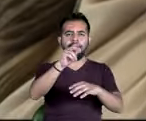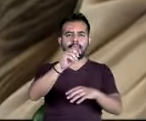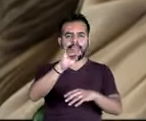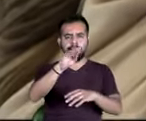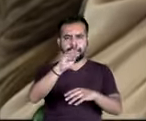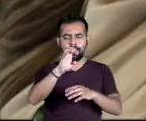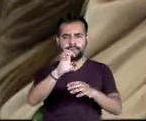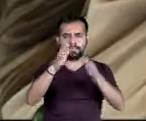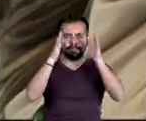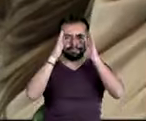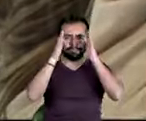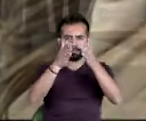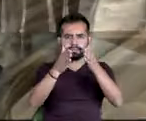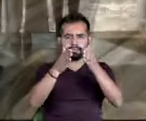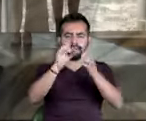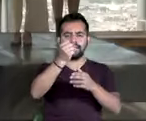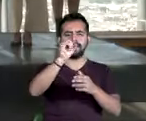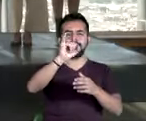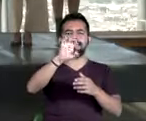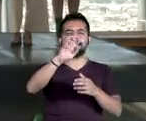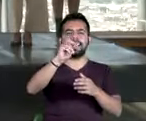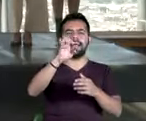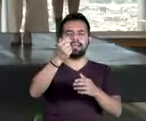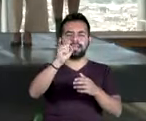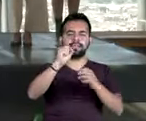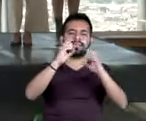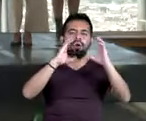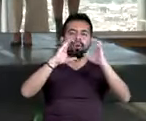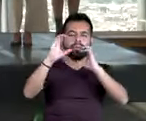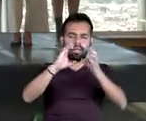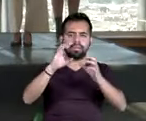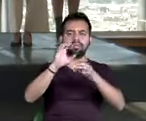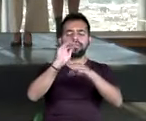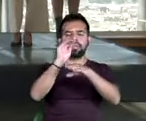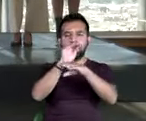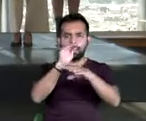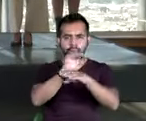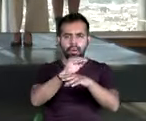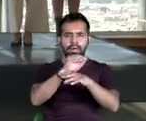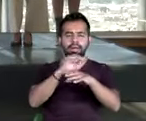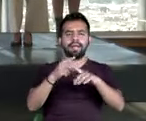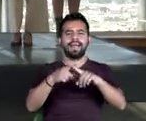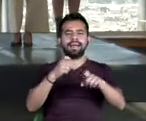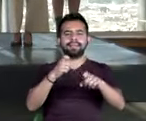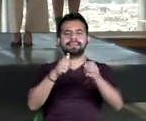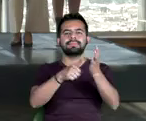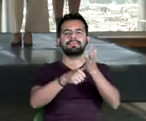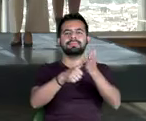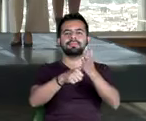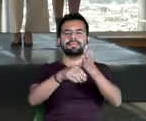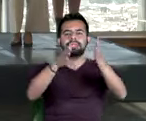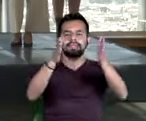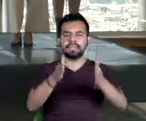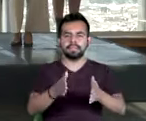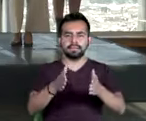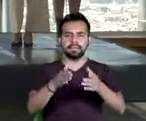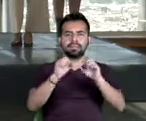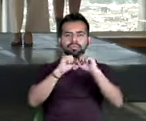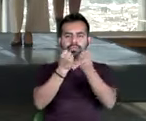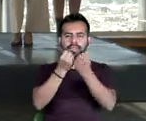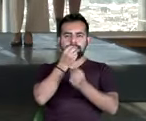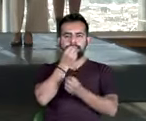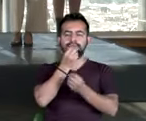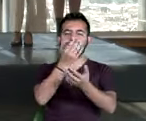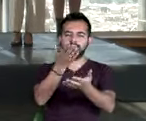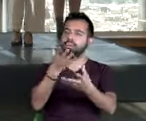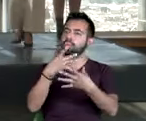exgerente general de Siemens Comunicaciones en Ecuador y ex ministra de Telecomunicaciones y de la Sociedad de la Información.